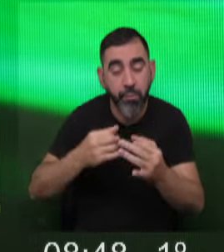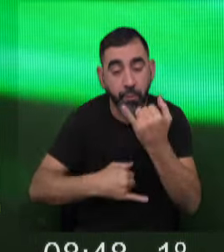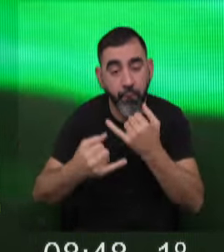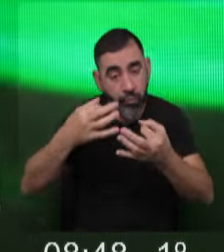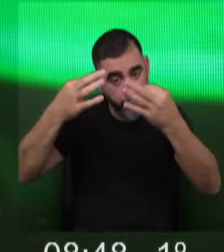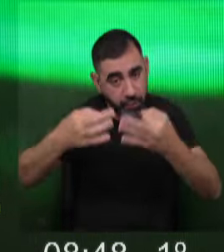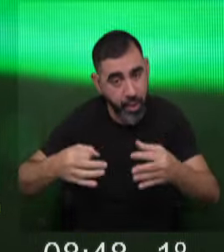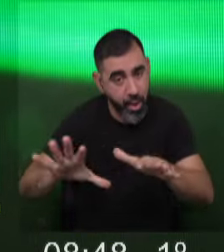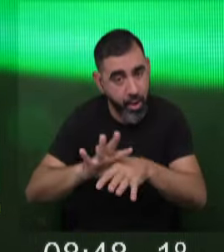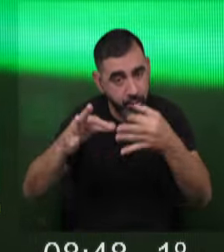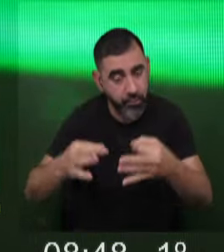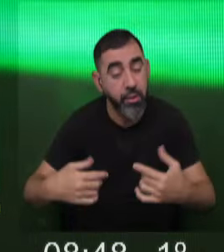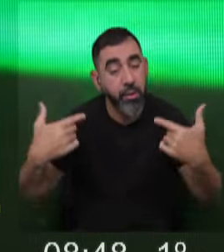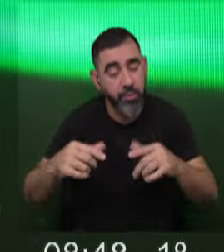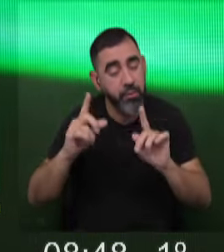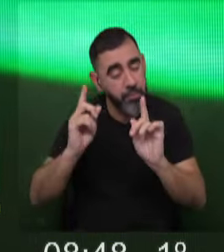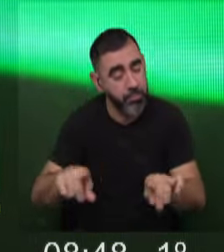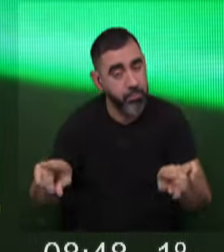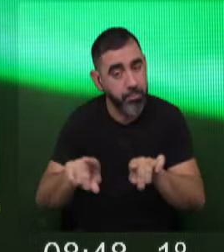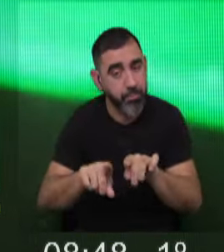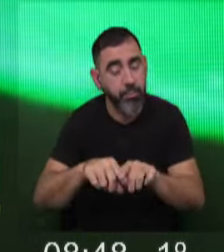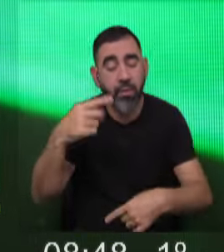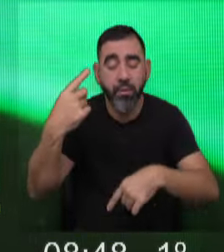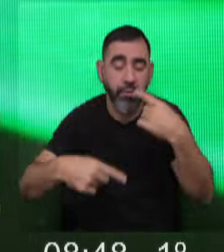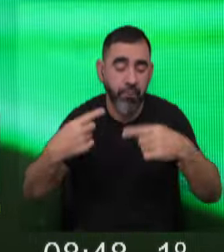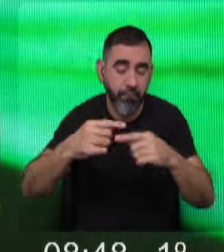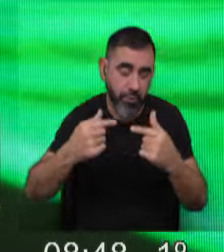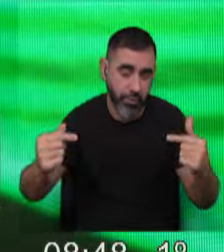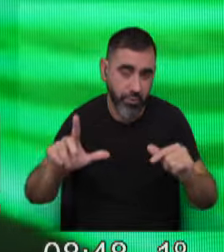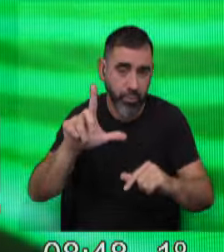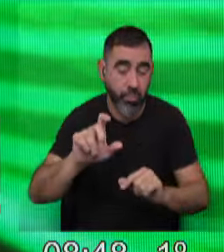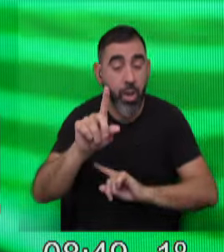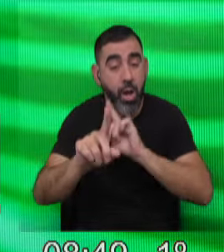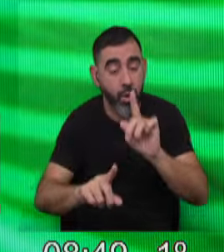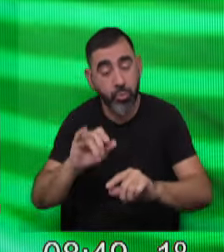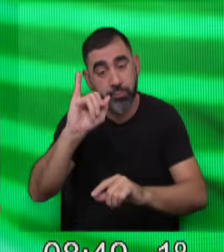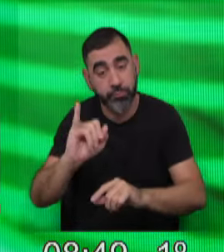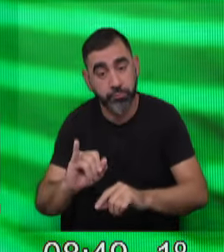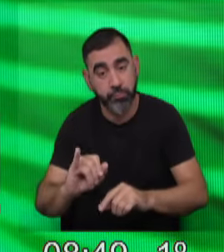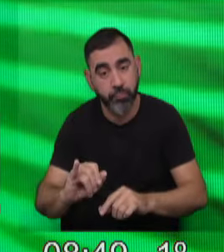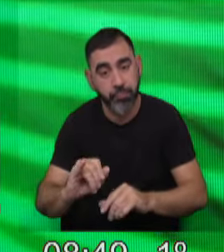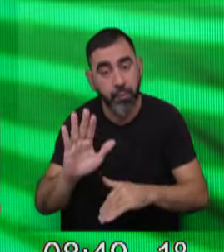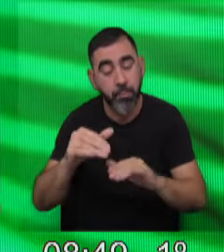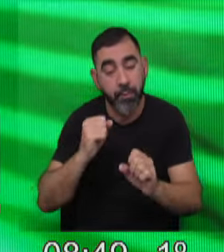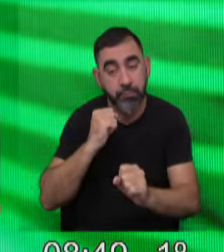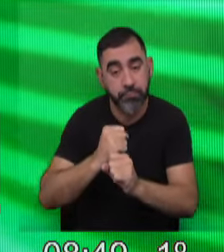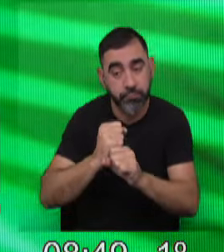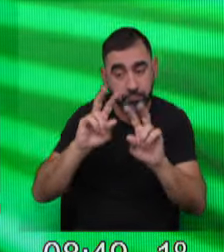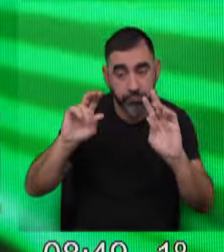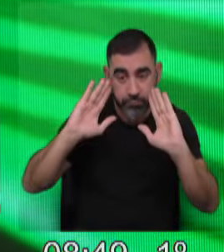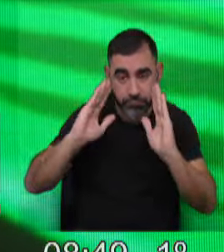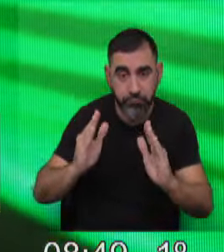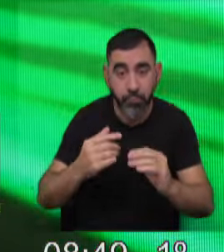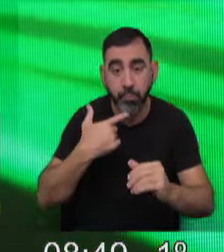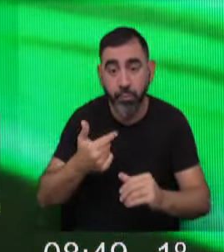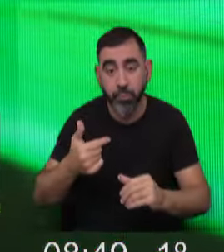¿no? Pero las intendencias también se repite de acuerdo, hay diferencias, obviamente, hay algunos que tienen más trabajo en la temática, como